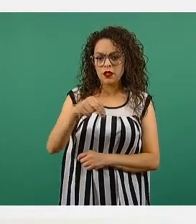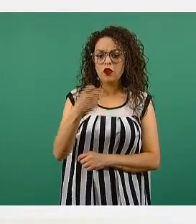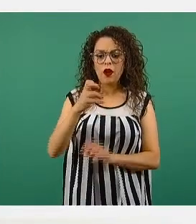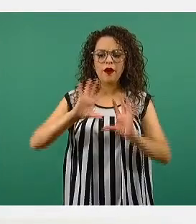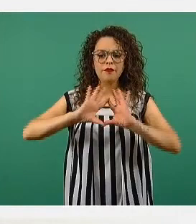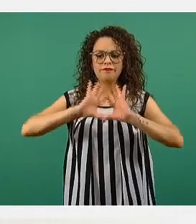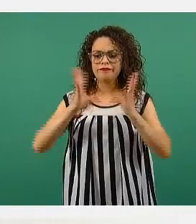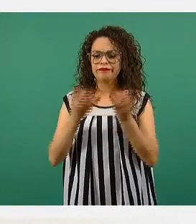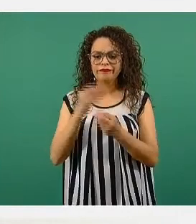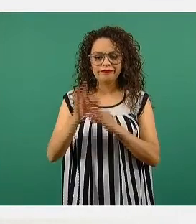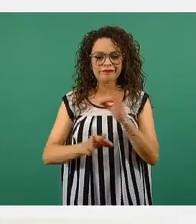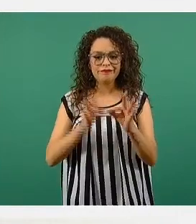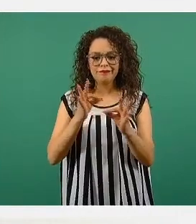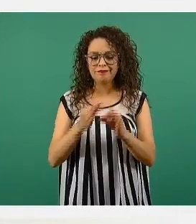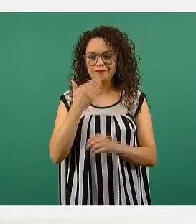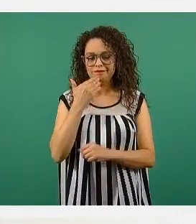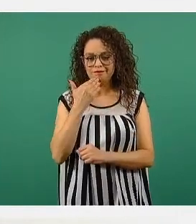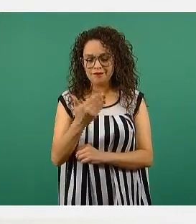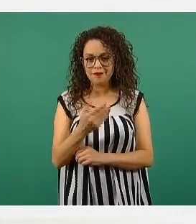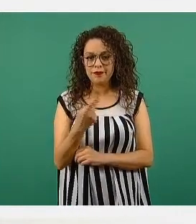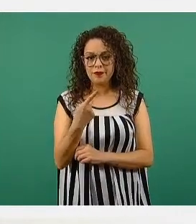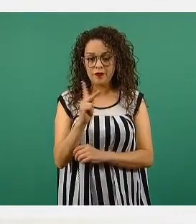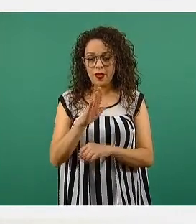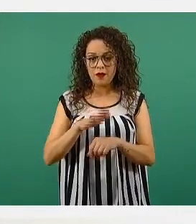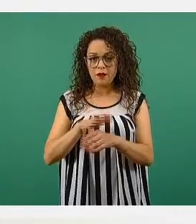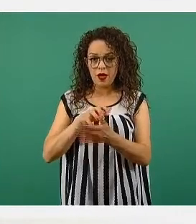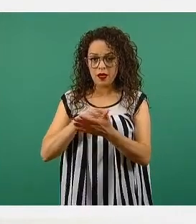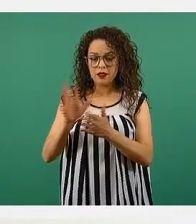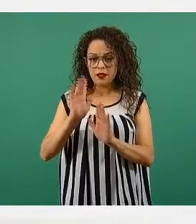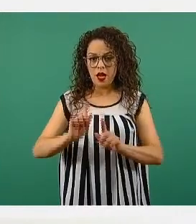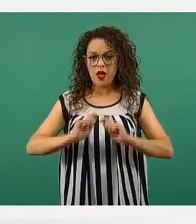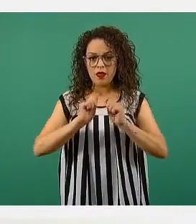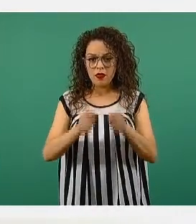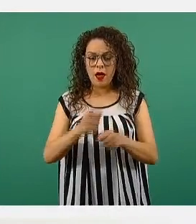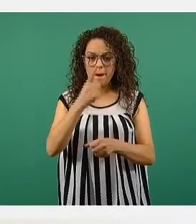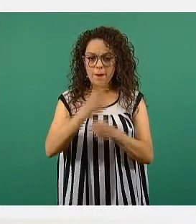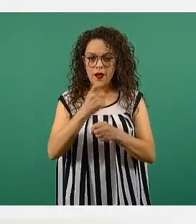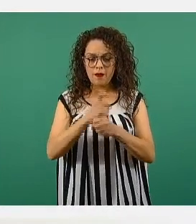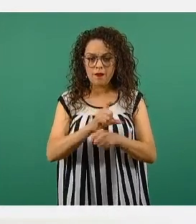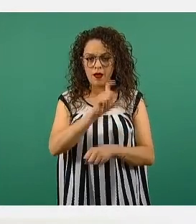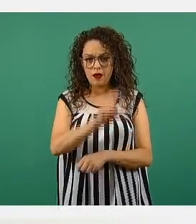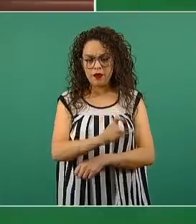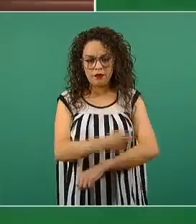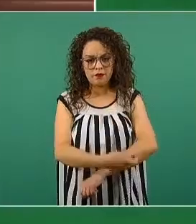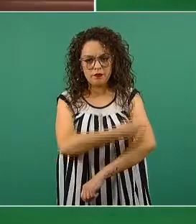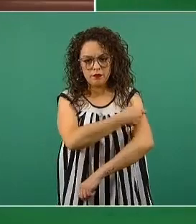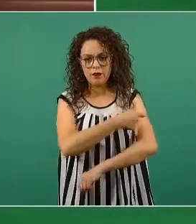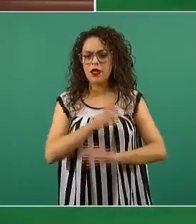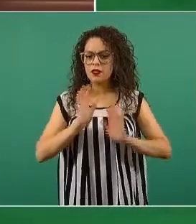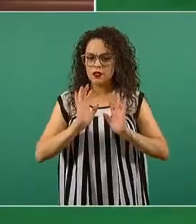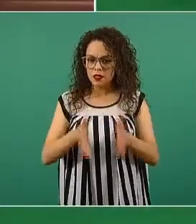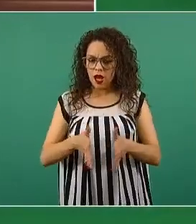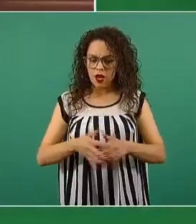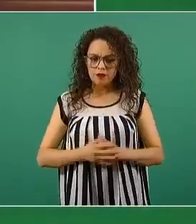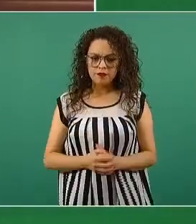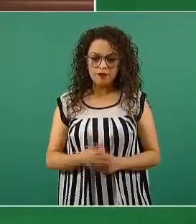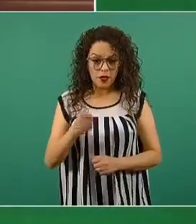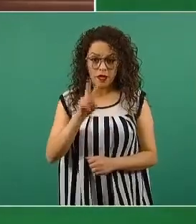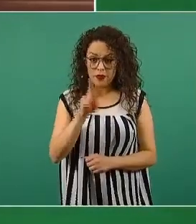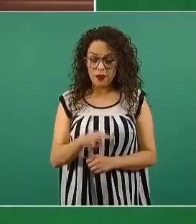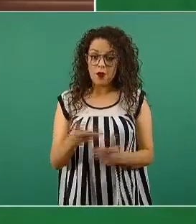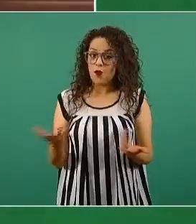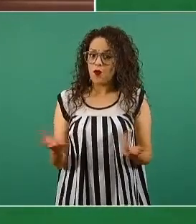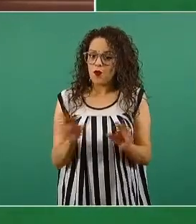completo, pero aquí la mayoría han recibido su vacuna o la primera dosis de vacunación, cosa que es un avance